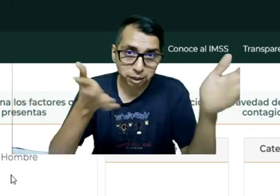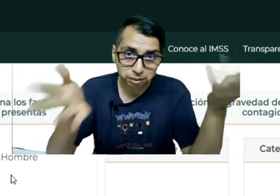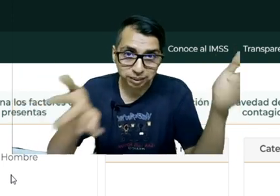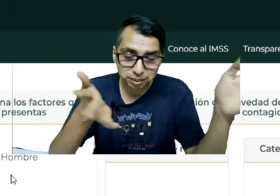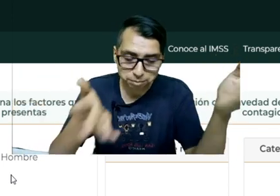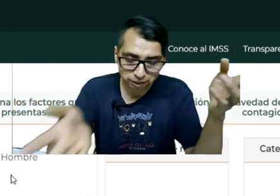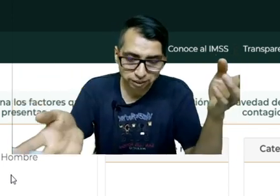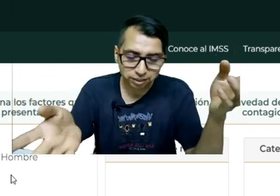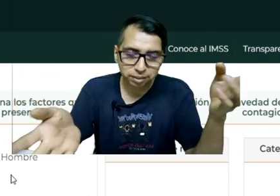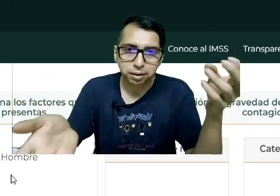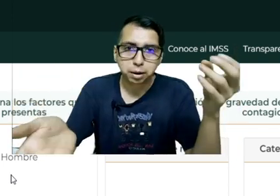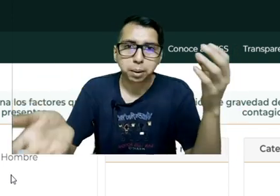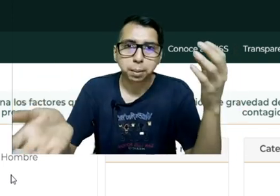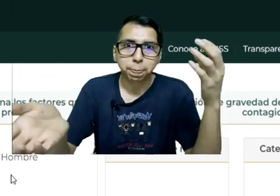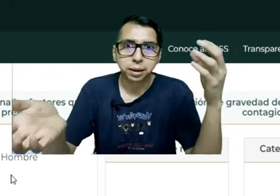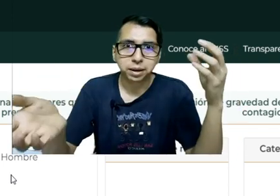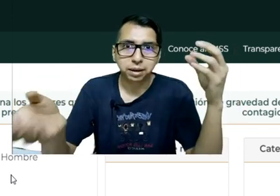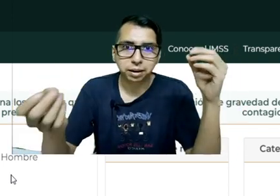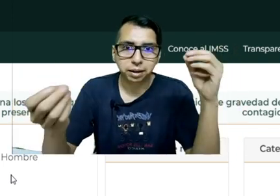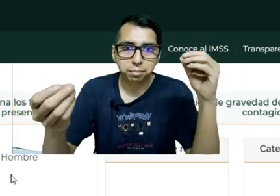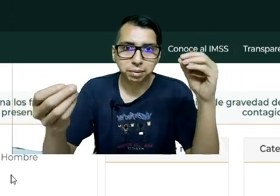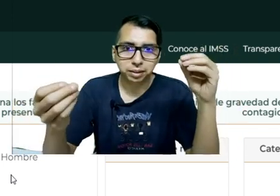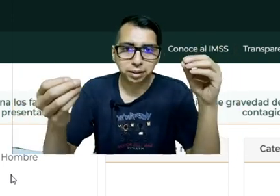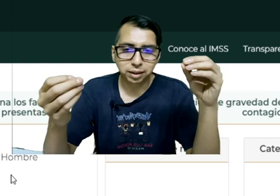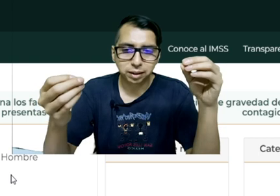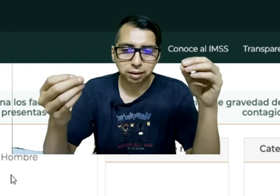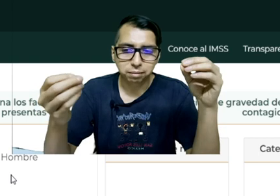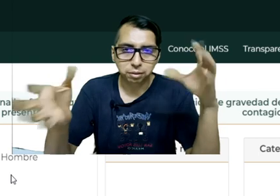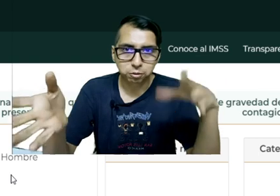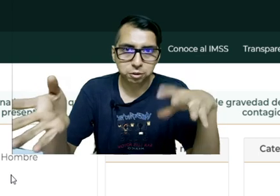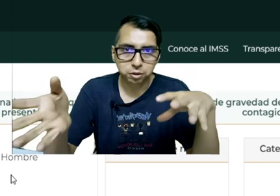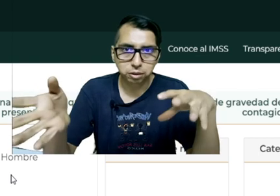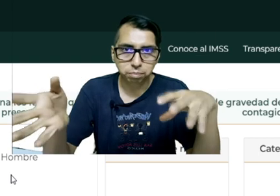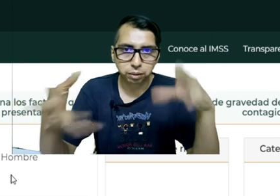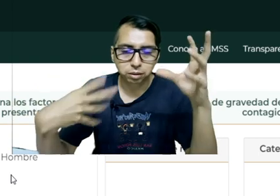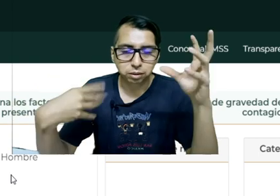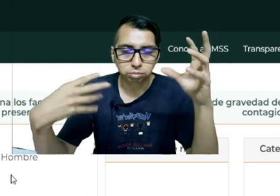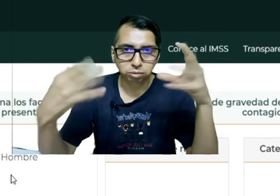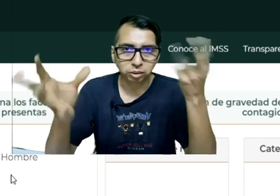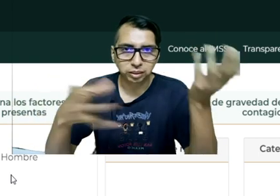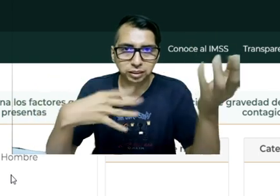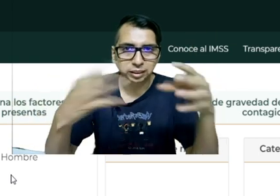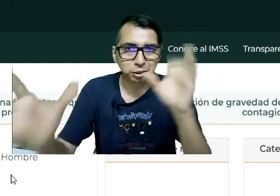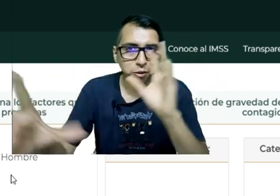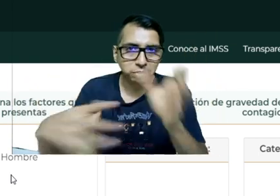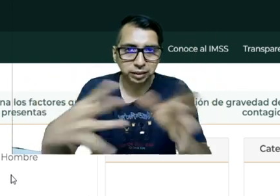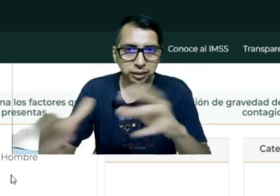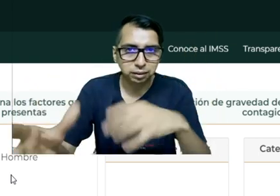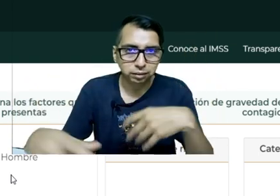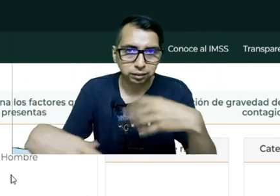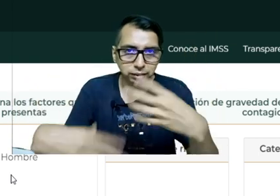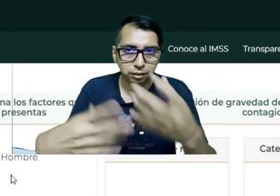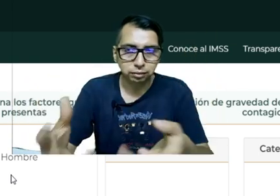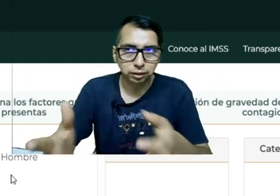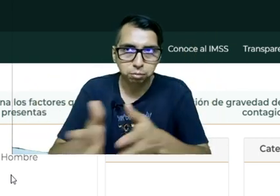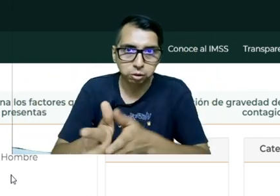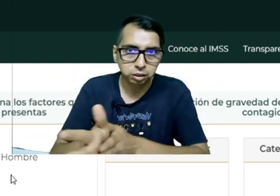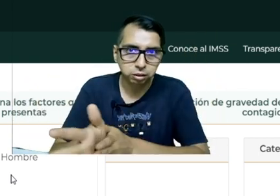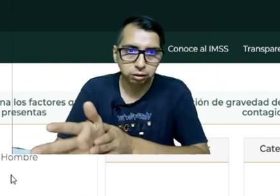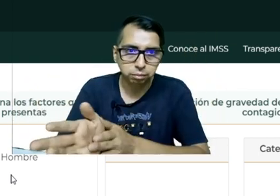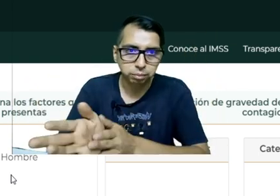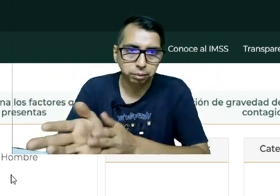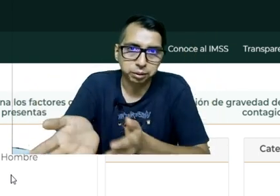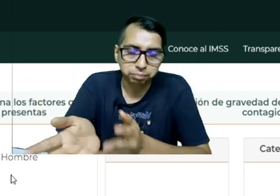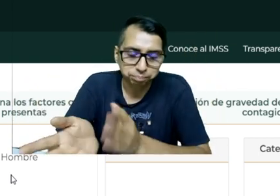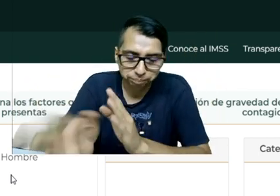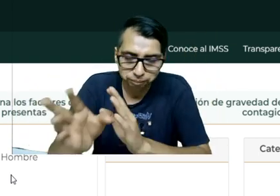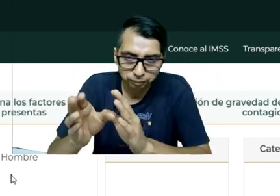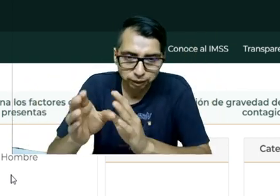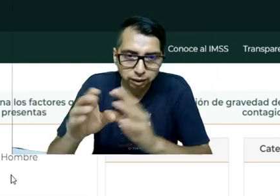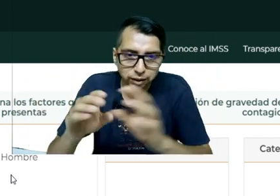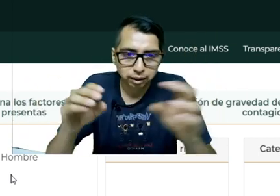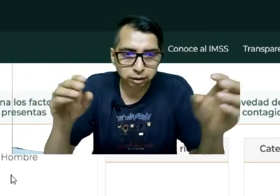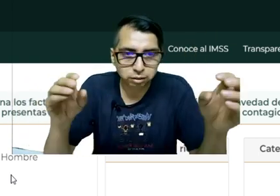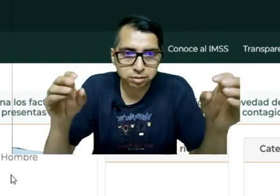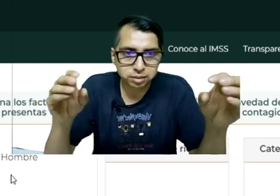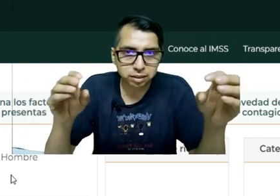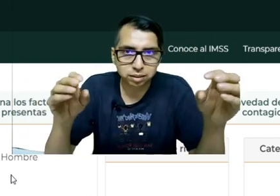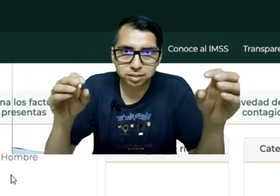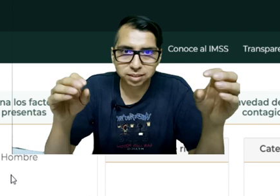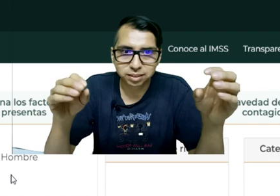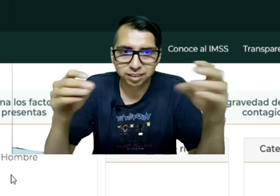no me la esperaba este llamado y realmente me gustó pero lo que se trató no fue tan tan tan bonito no probable